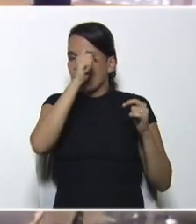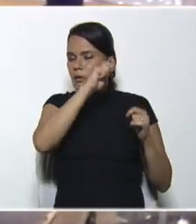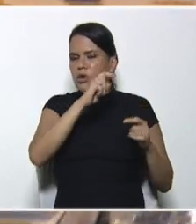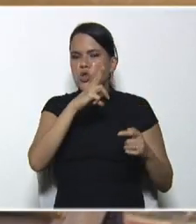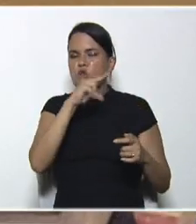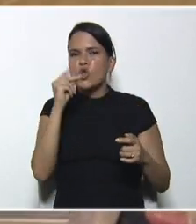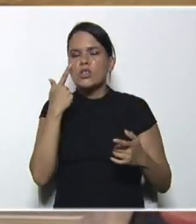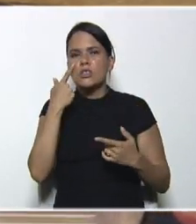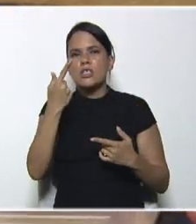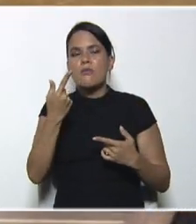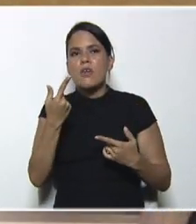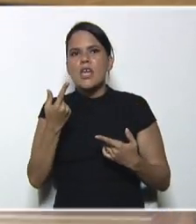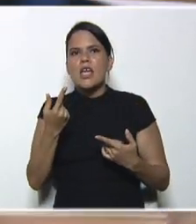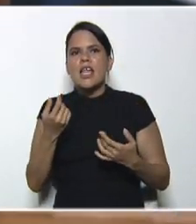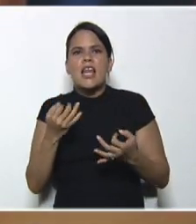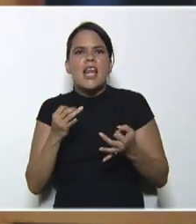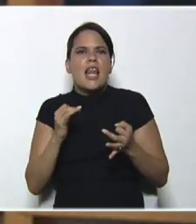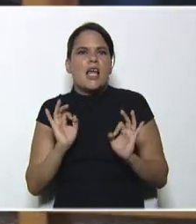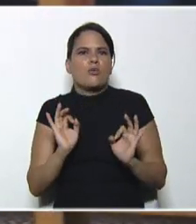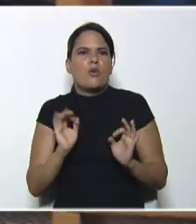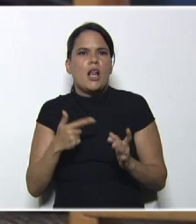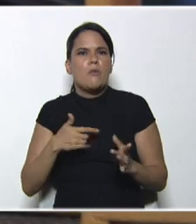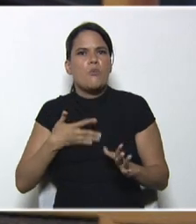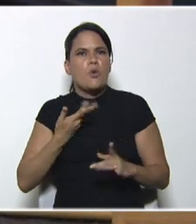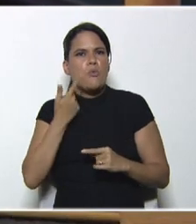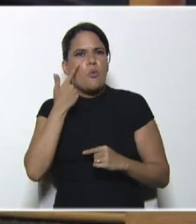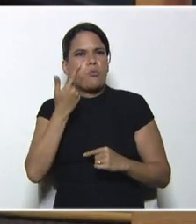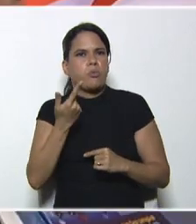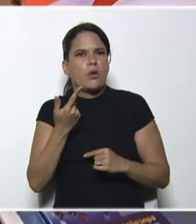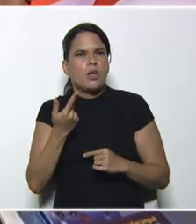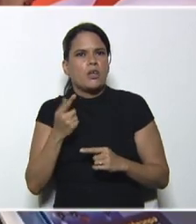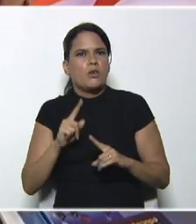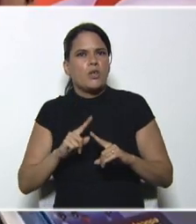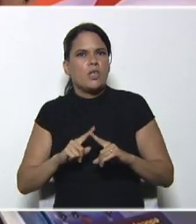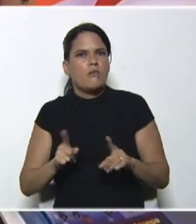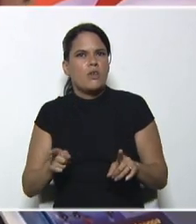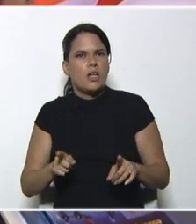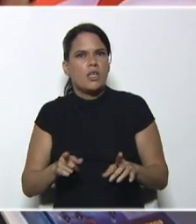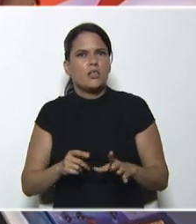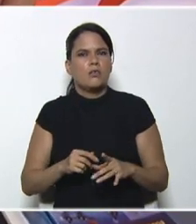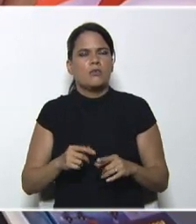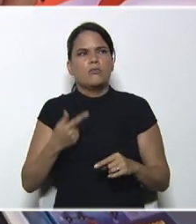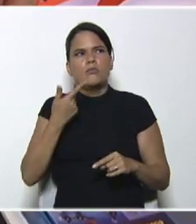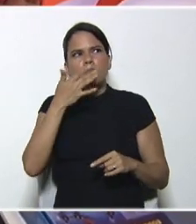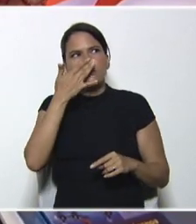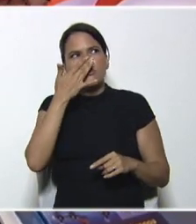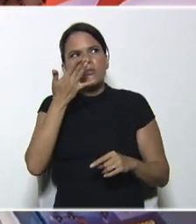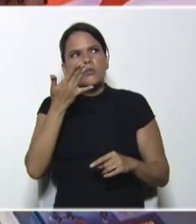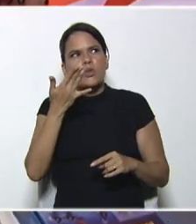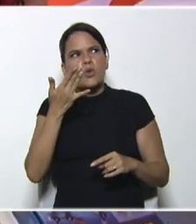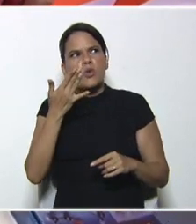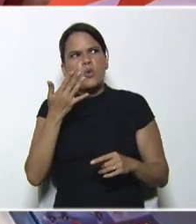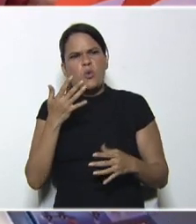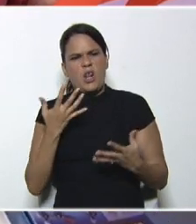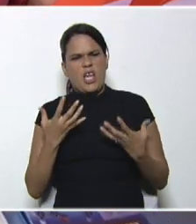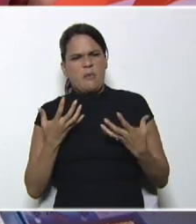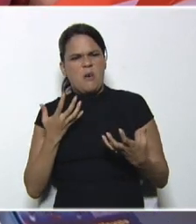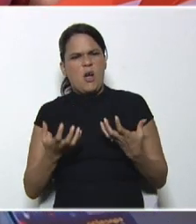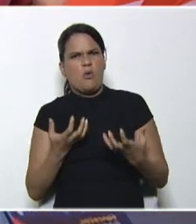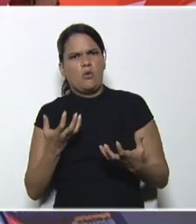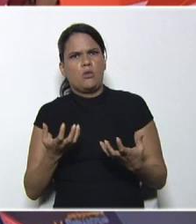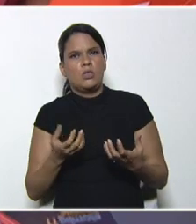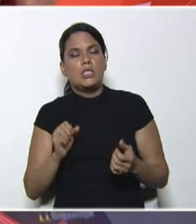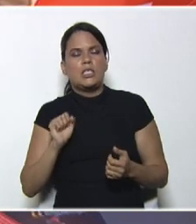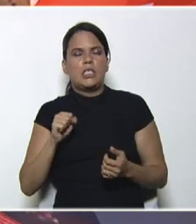desnaturaliza y podemos percibir ciertas evidencias. Por ejemplo, se desprende un olor, ahí huele a quemado. Sí, en